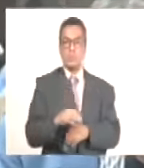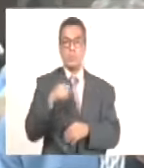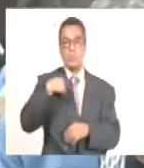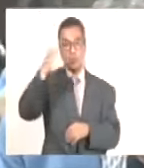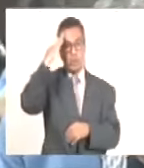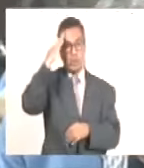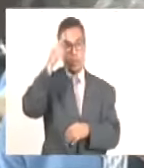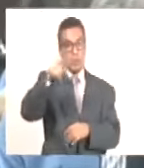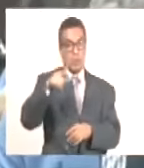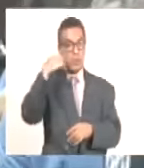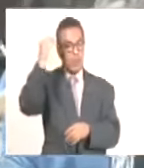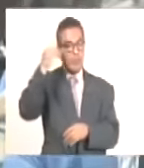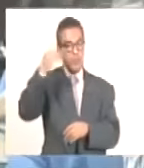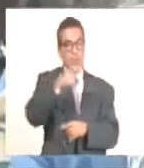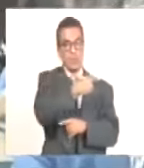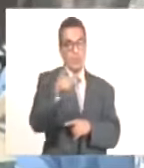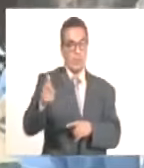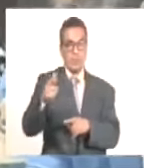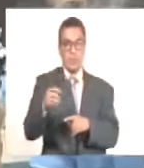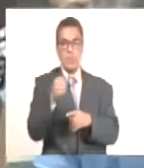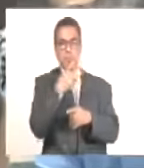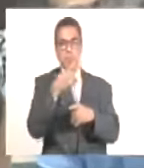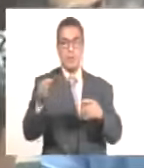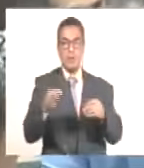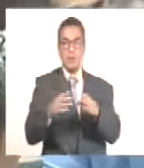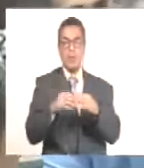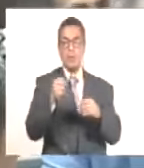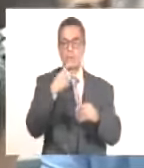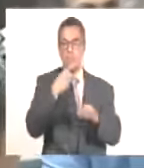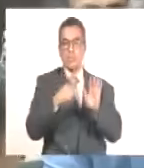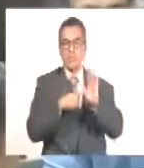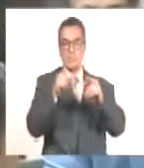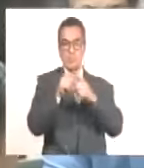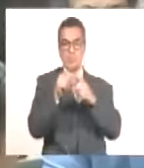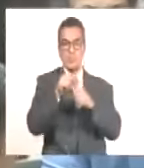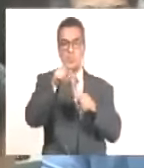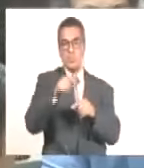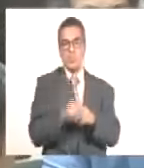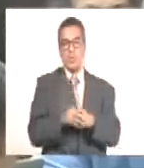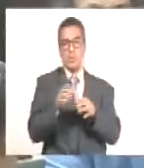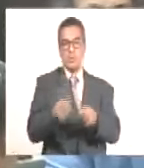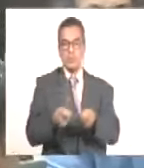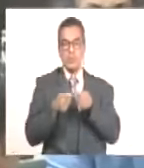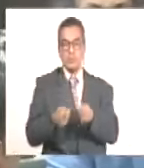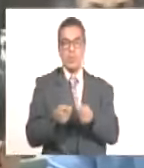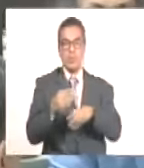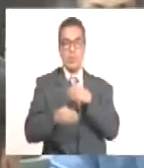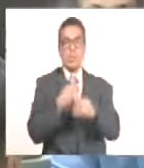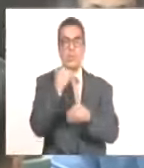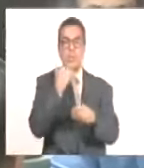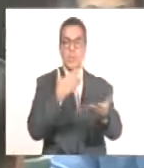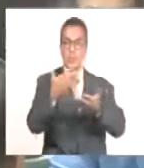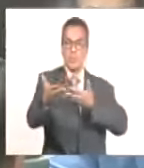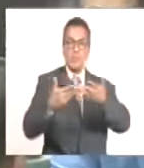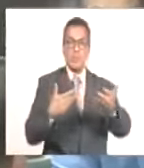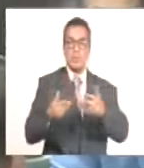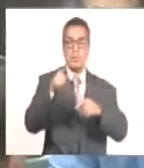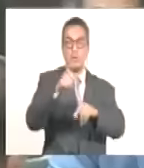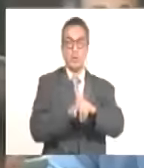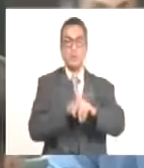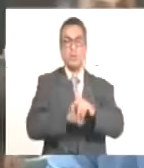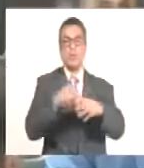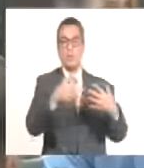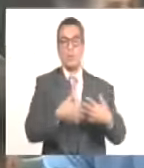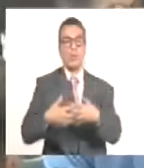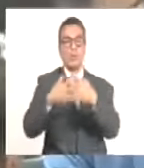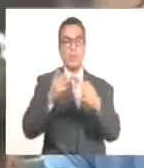sé lo que deba pensar de esta extraordinaria franqueza, a propósito, por cierto, de los intentos de acercamiento que tienen en este momento los